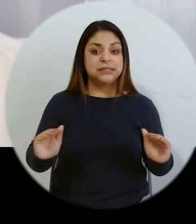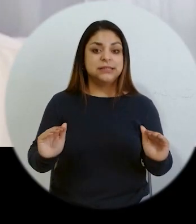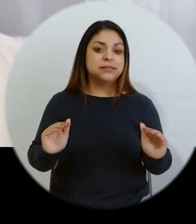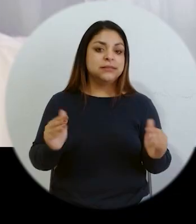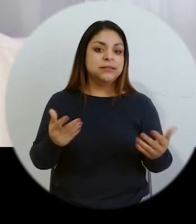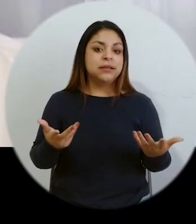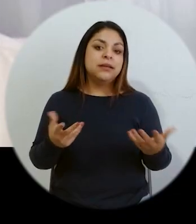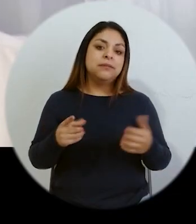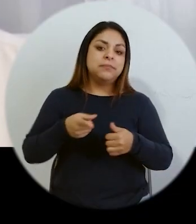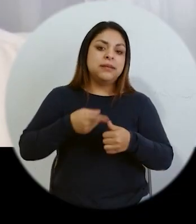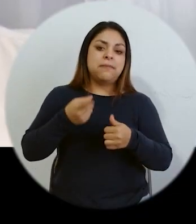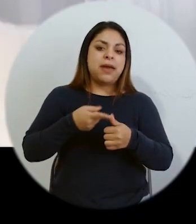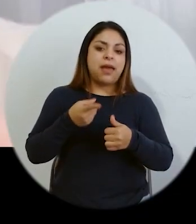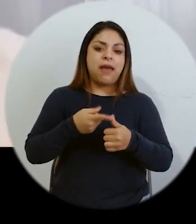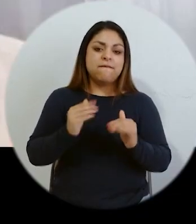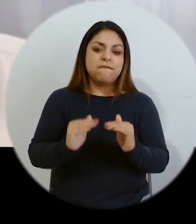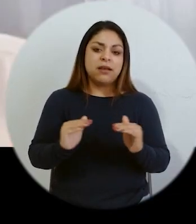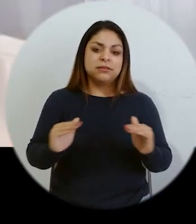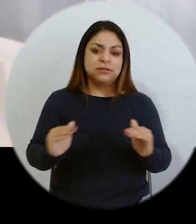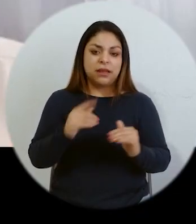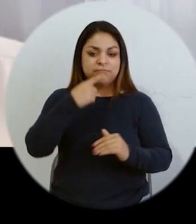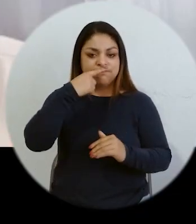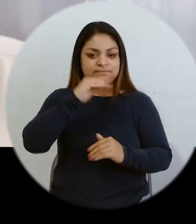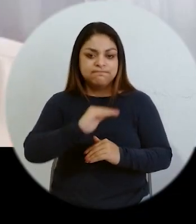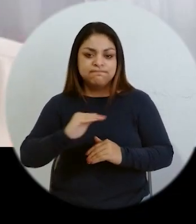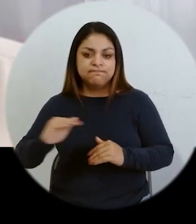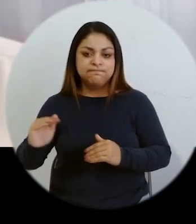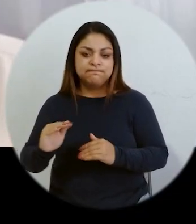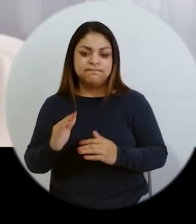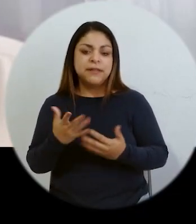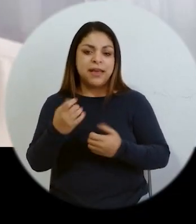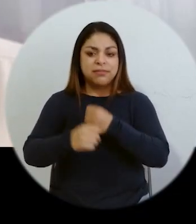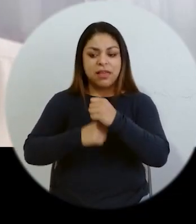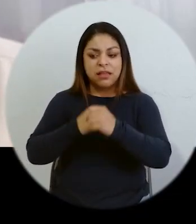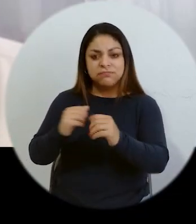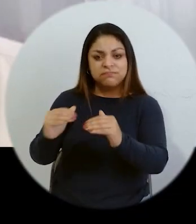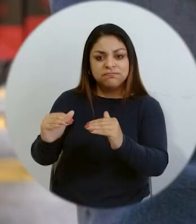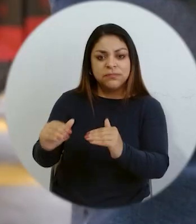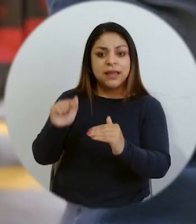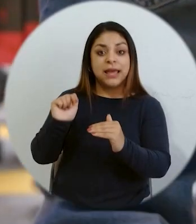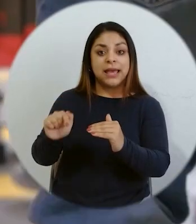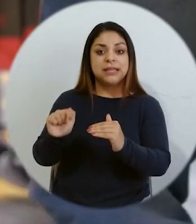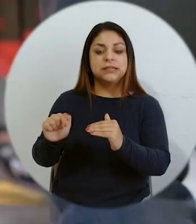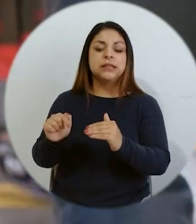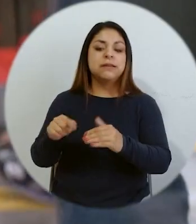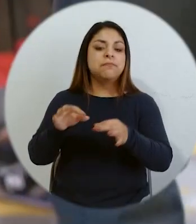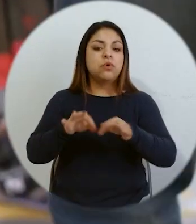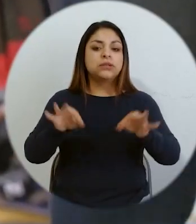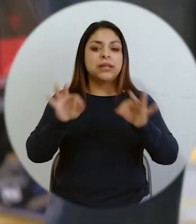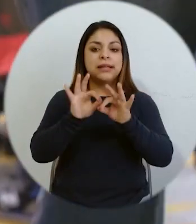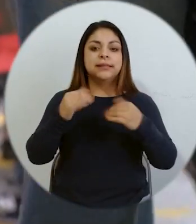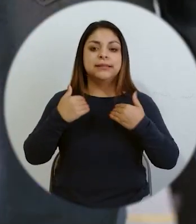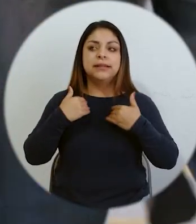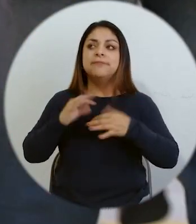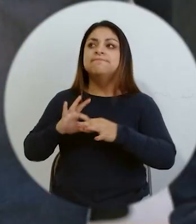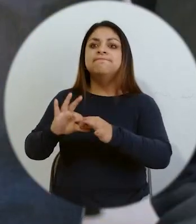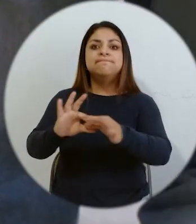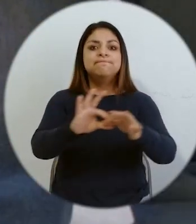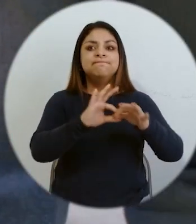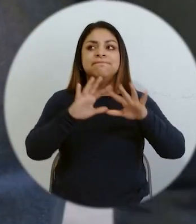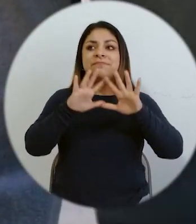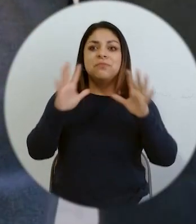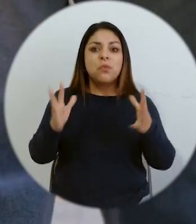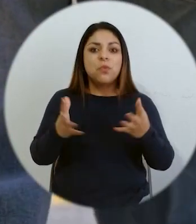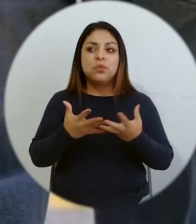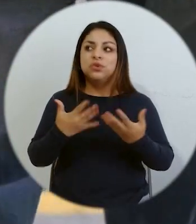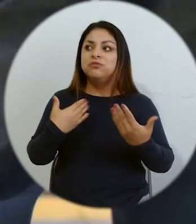la primera infancia, nosotros estructuramos una configuración del mundo y de las relaciones con las demás personas. Y cuando los niños y niñas